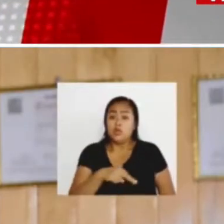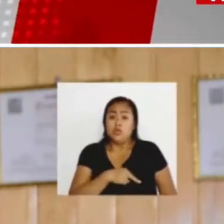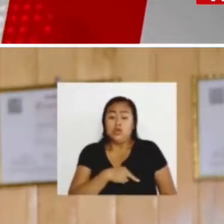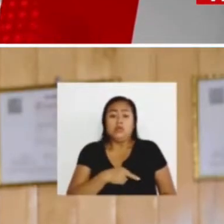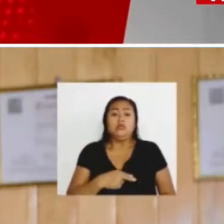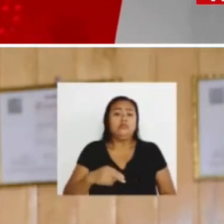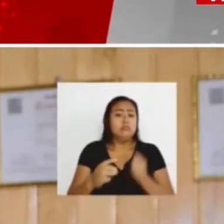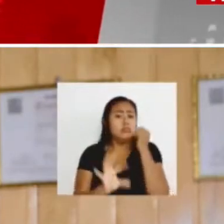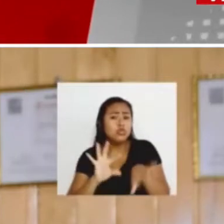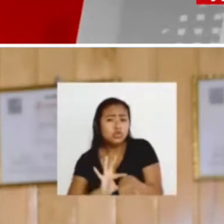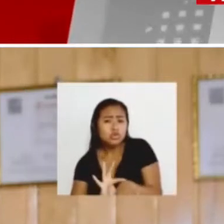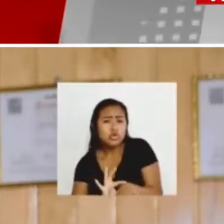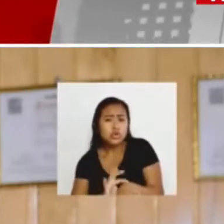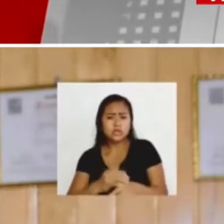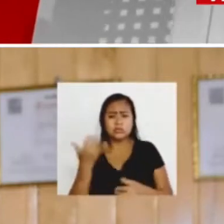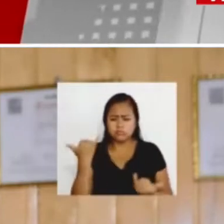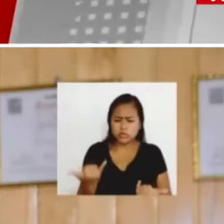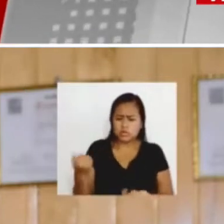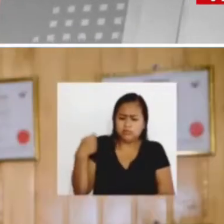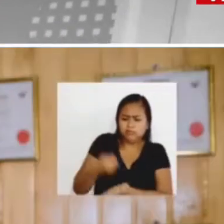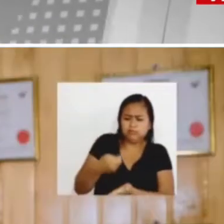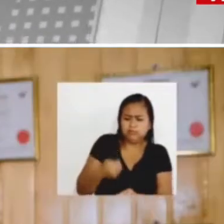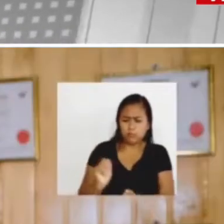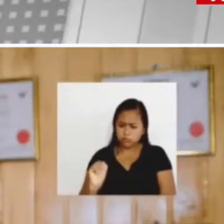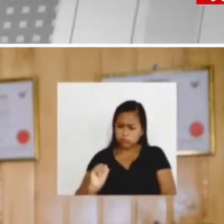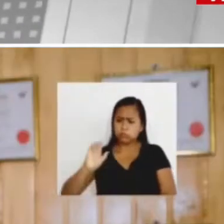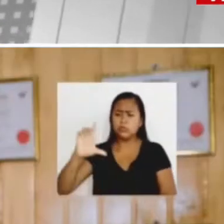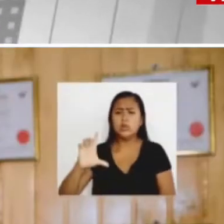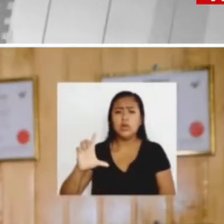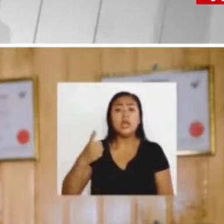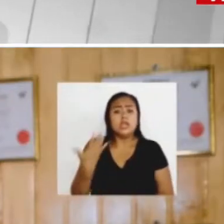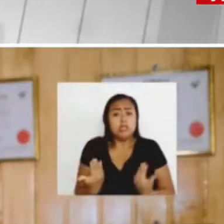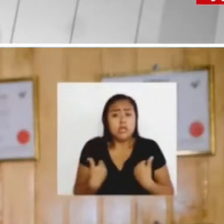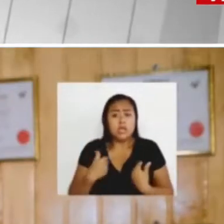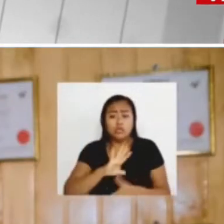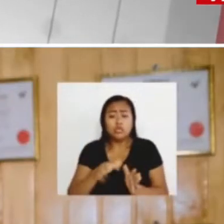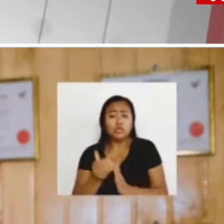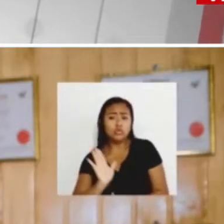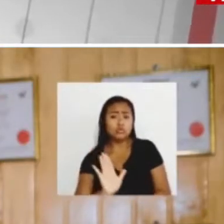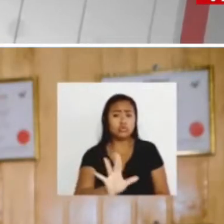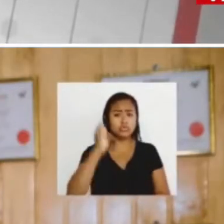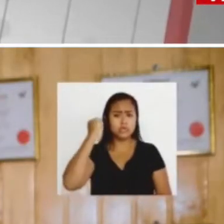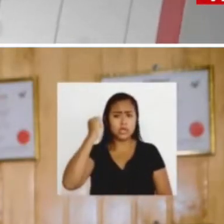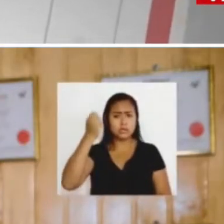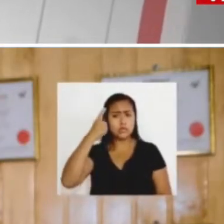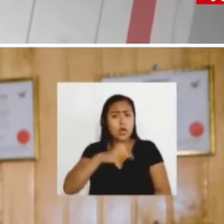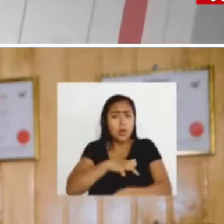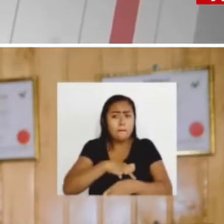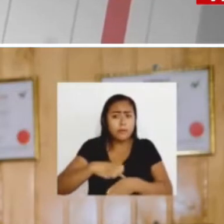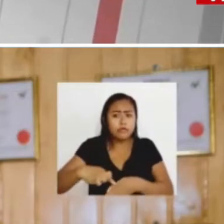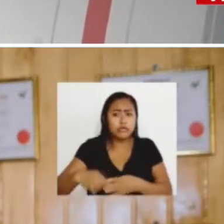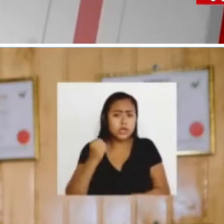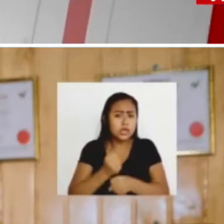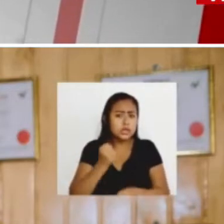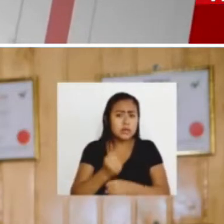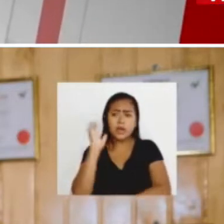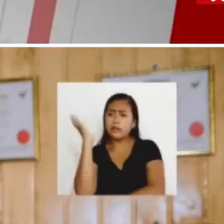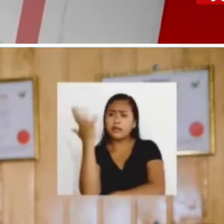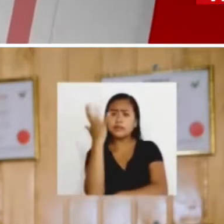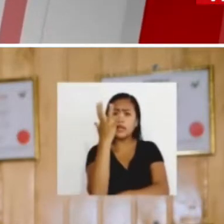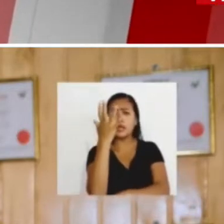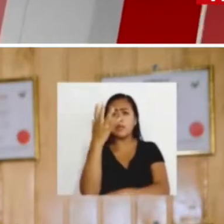intereses. A nosotros nos interesa el beneficio sea para la población en general, no para uno en particular.